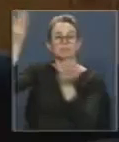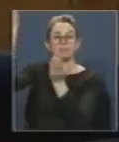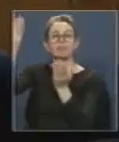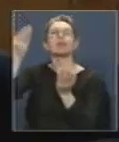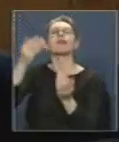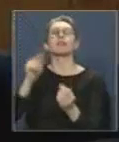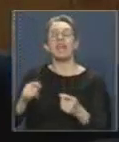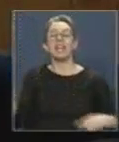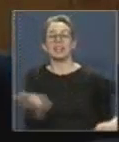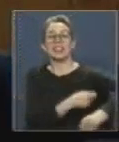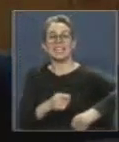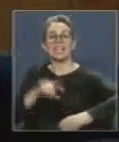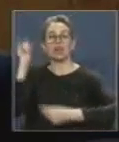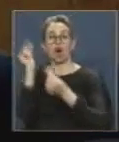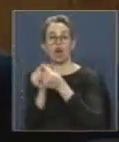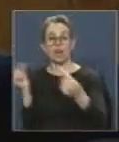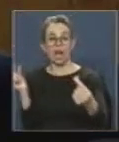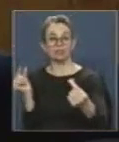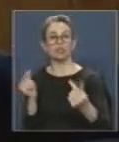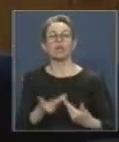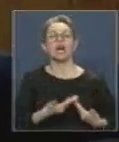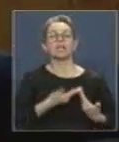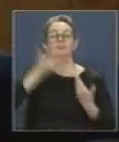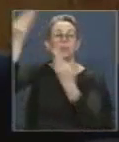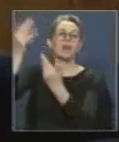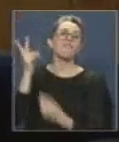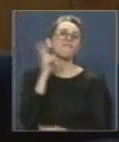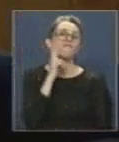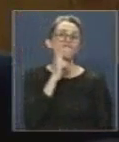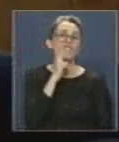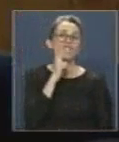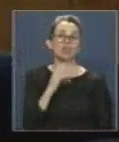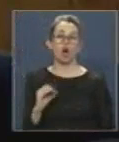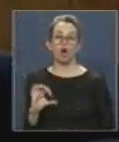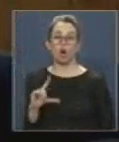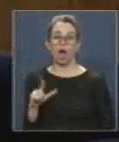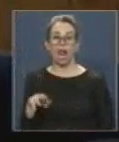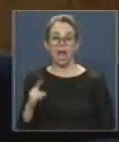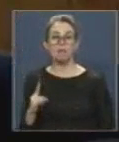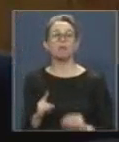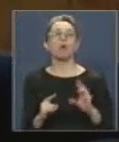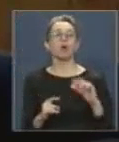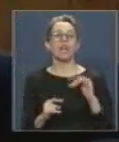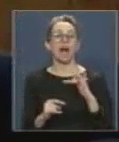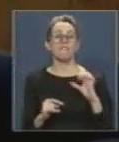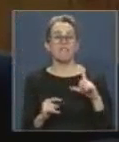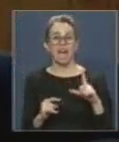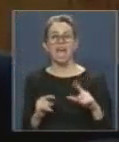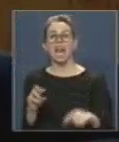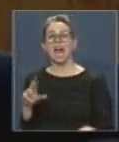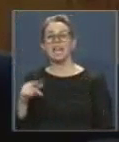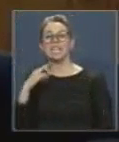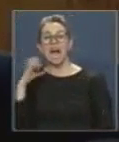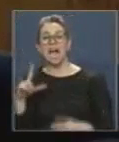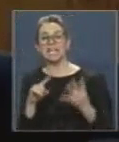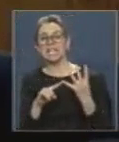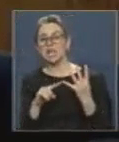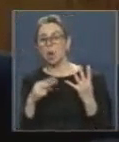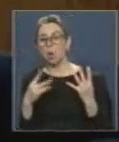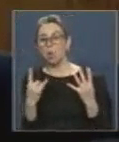la producción nacional y el vinos que se producía en abundancia en las zonas de google hemos rafael guard y lihué y ránquil